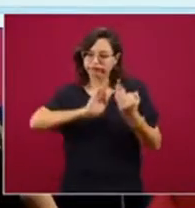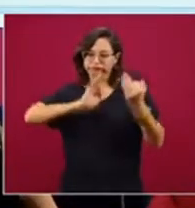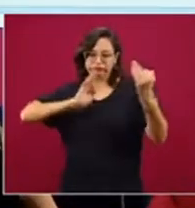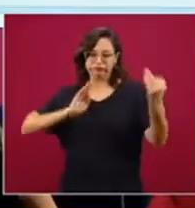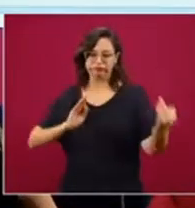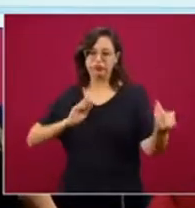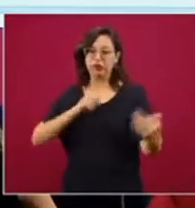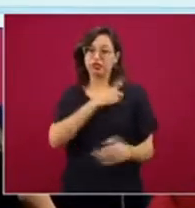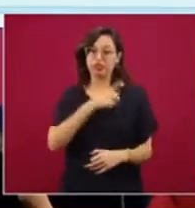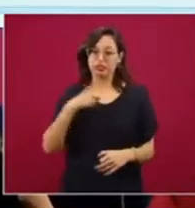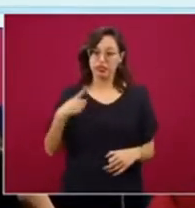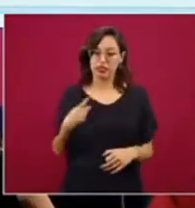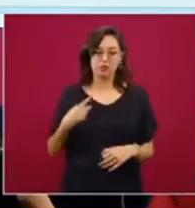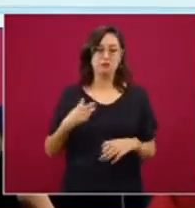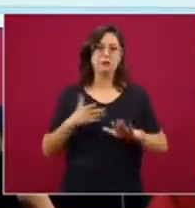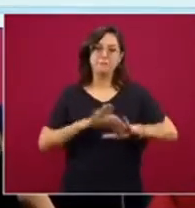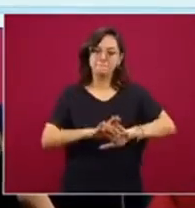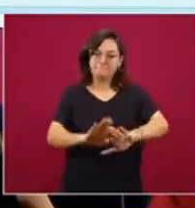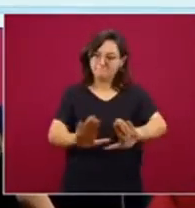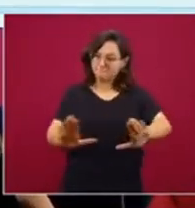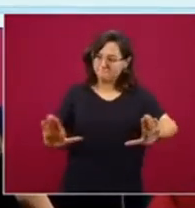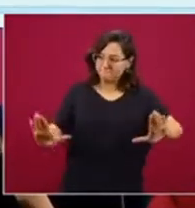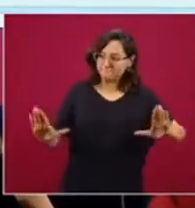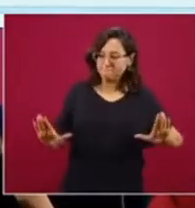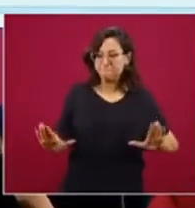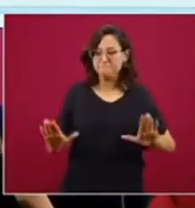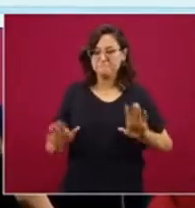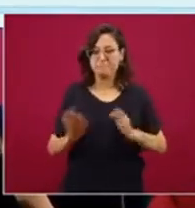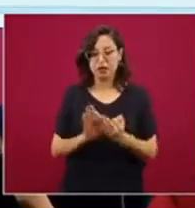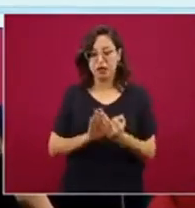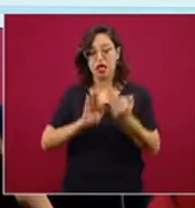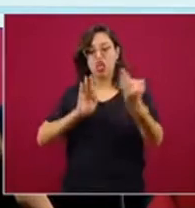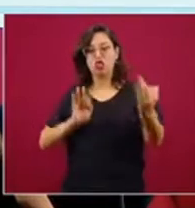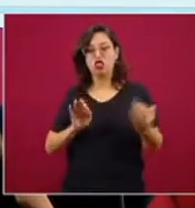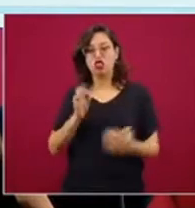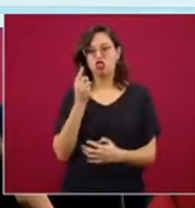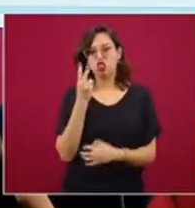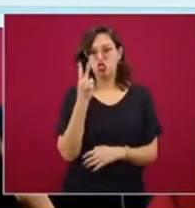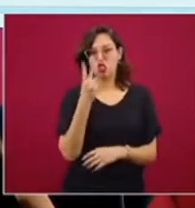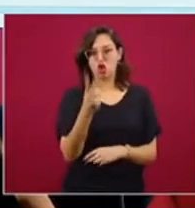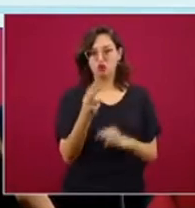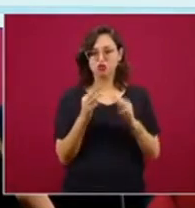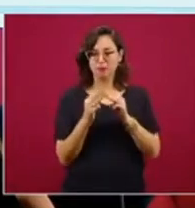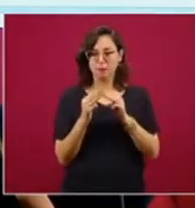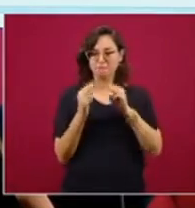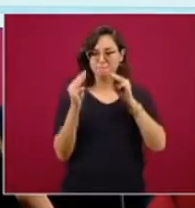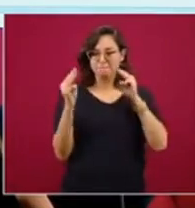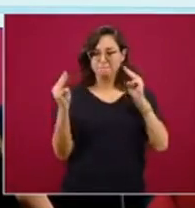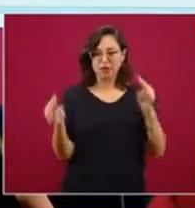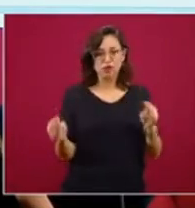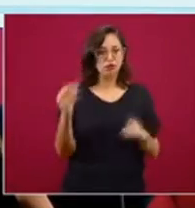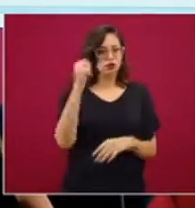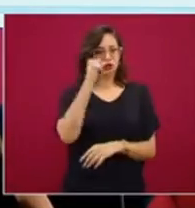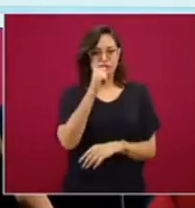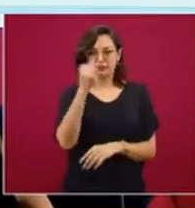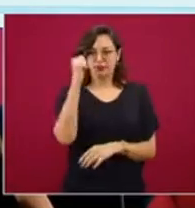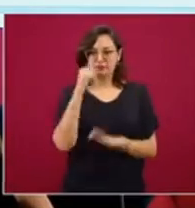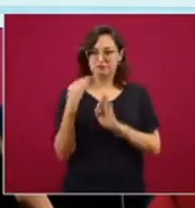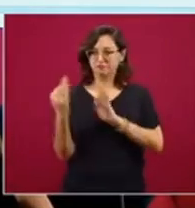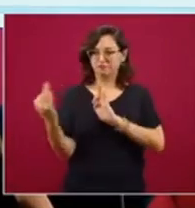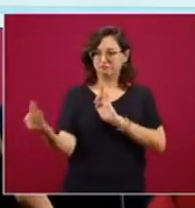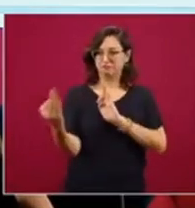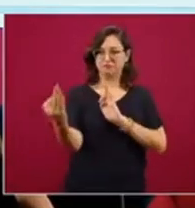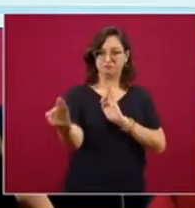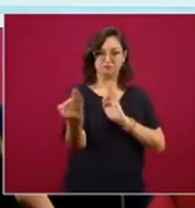contagios. Y debemos mantener la sana distancia, mantenernos a 2 metros de otras personas en todo momento,